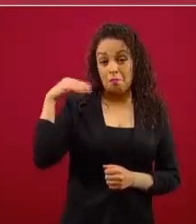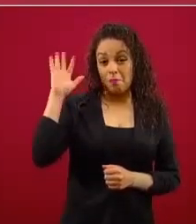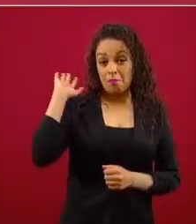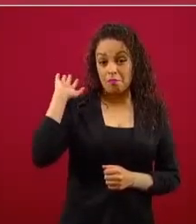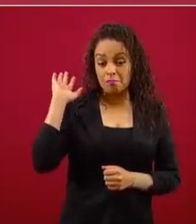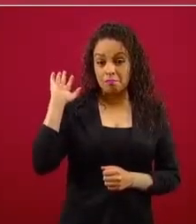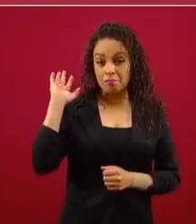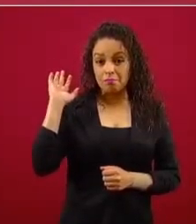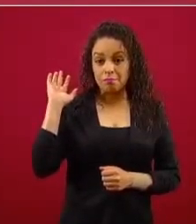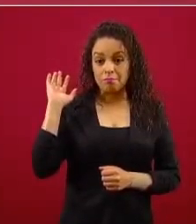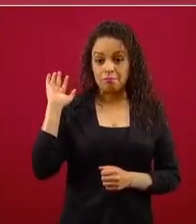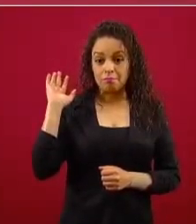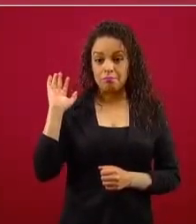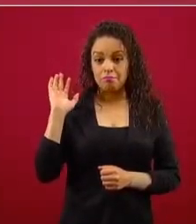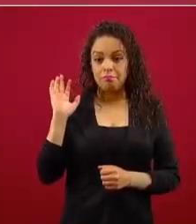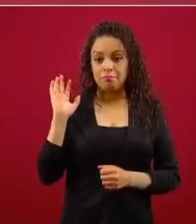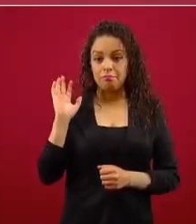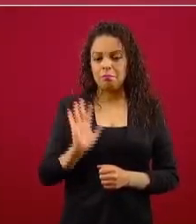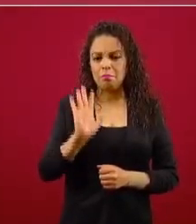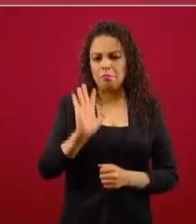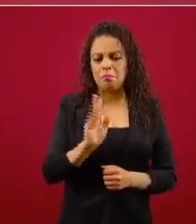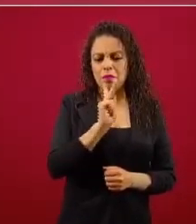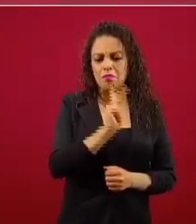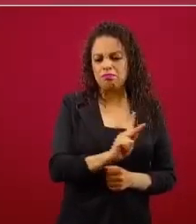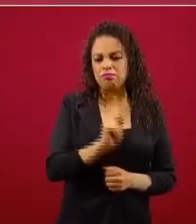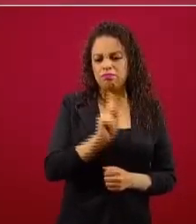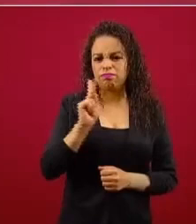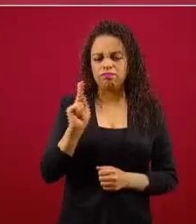como la mayoría de ellos, ¿no?, de